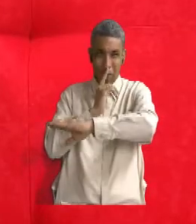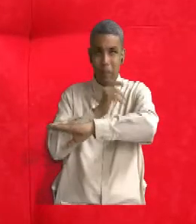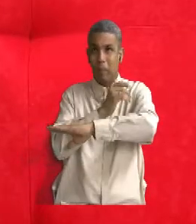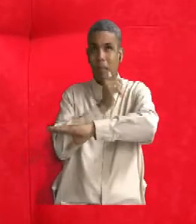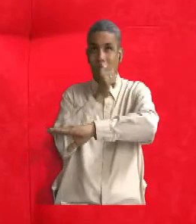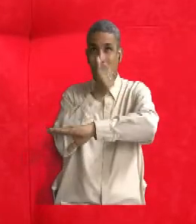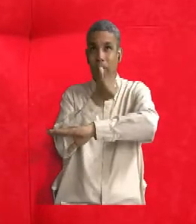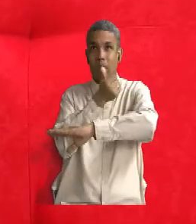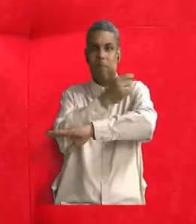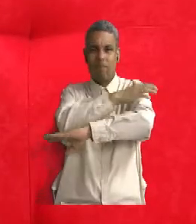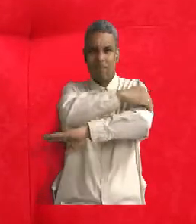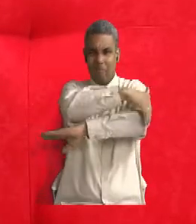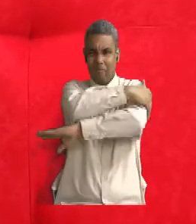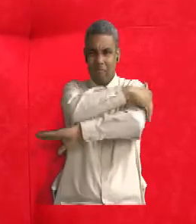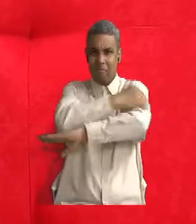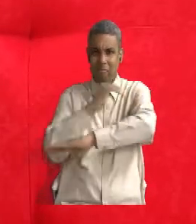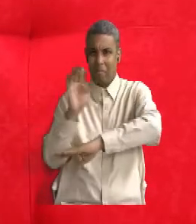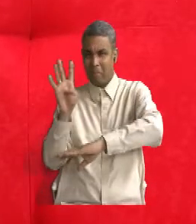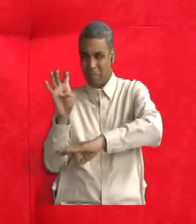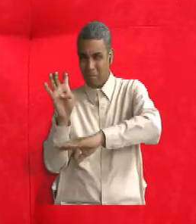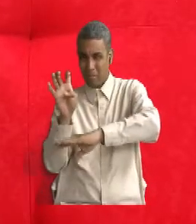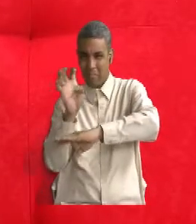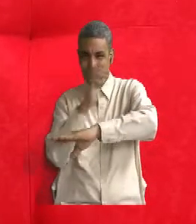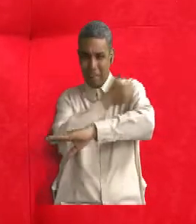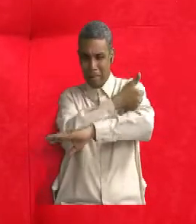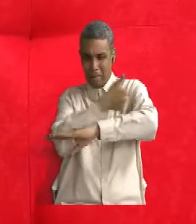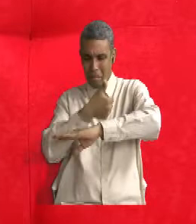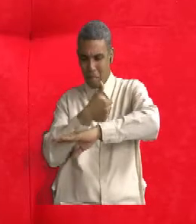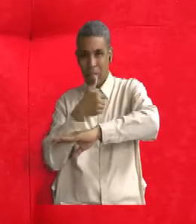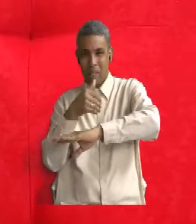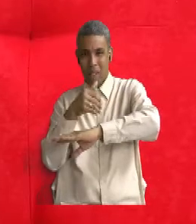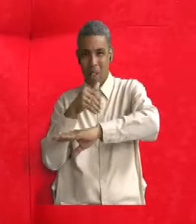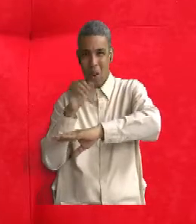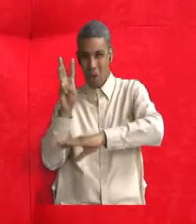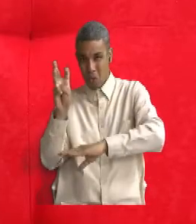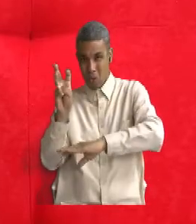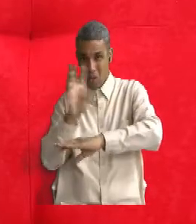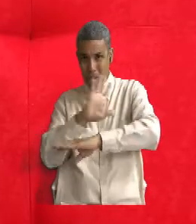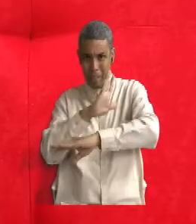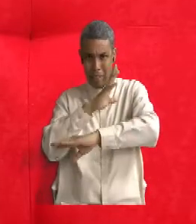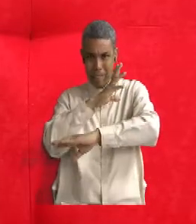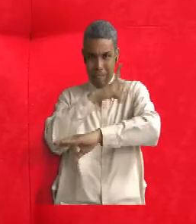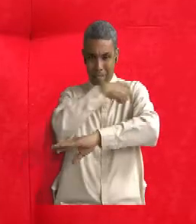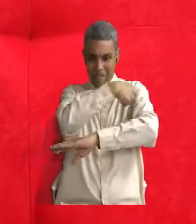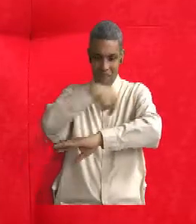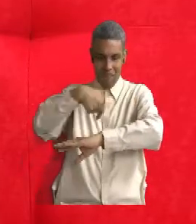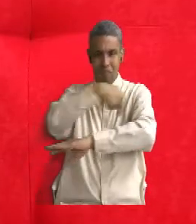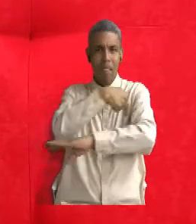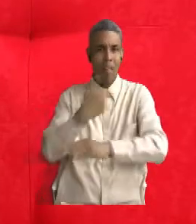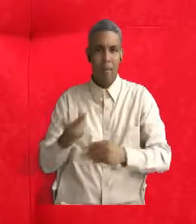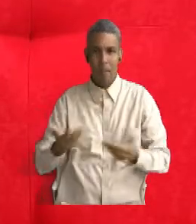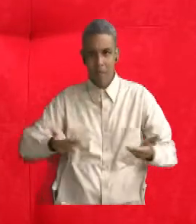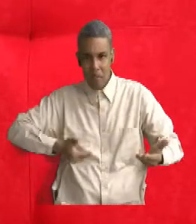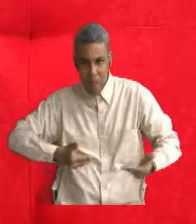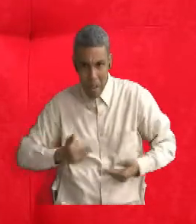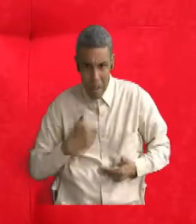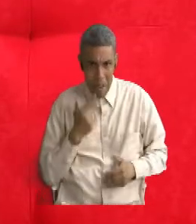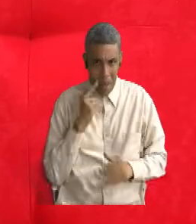de ella se llama Alma Rosa. Ahí vamos a estar todas las tiendas ofreciendo grandes descuentos y grandes productos para